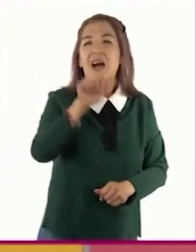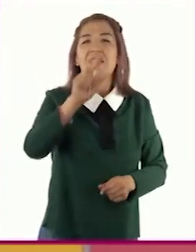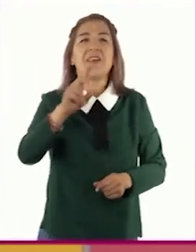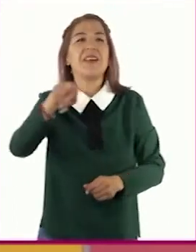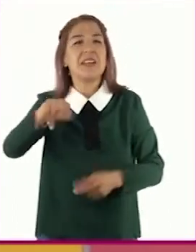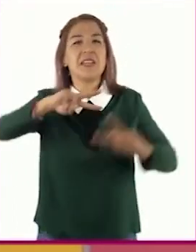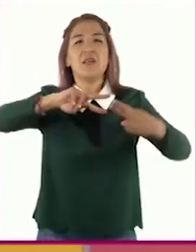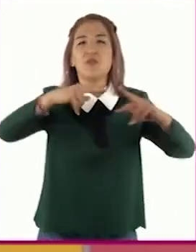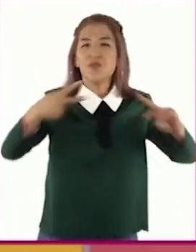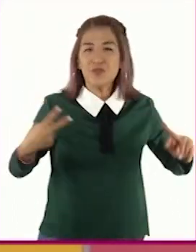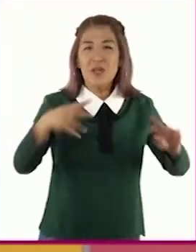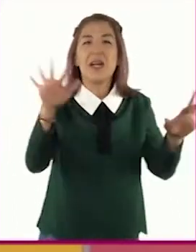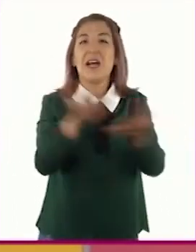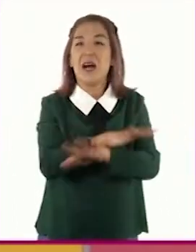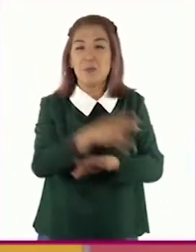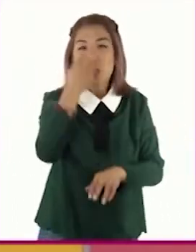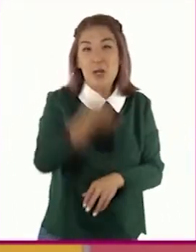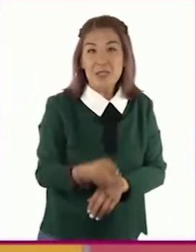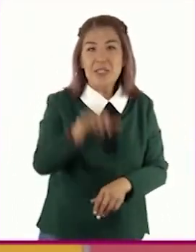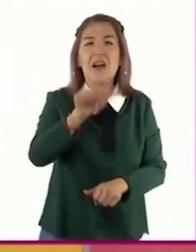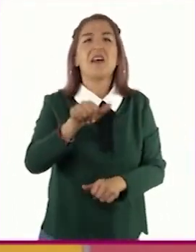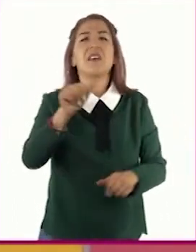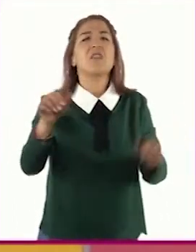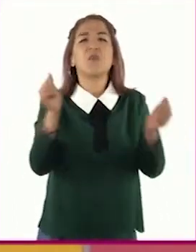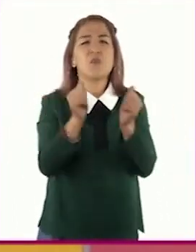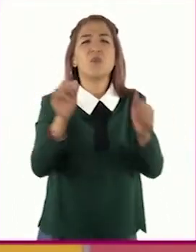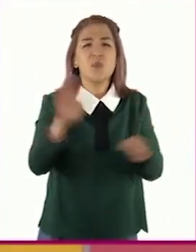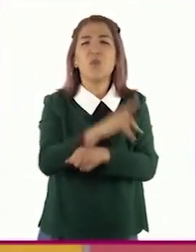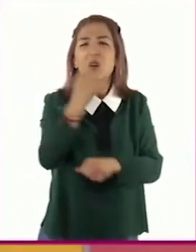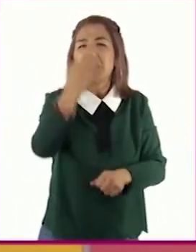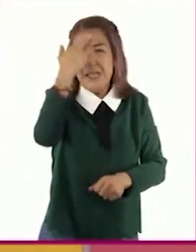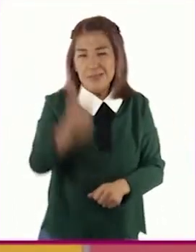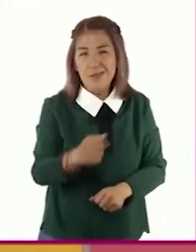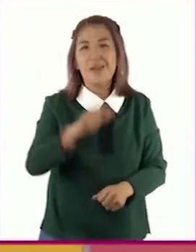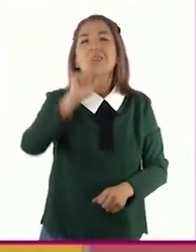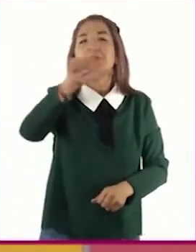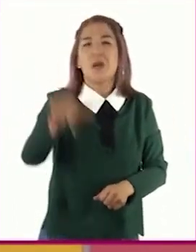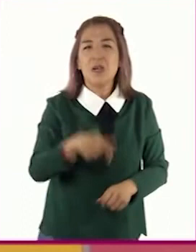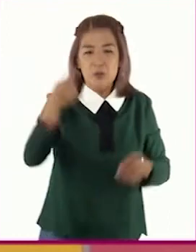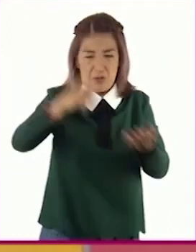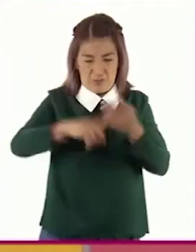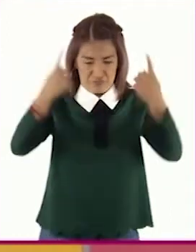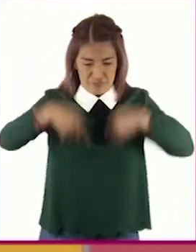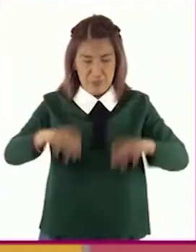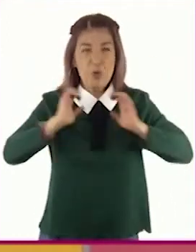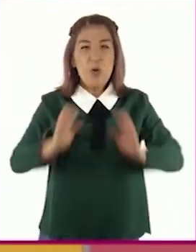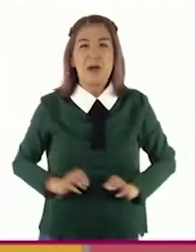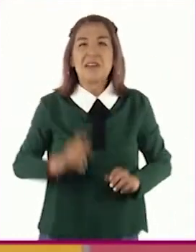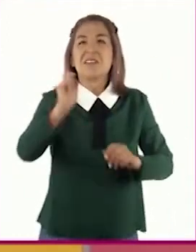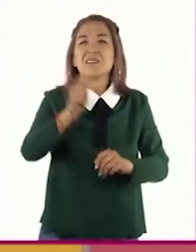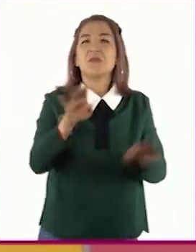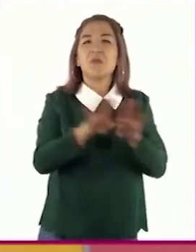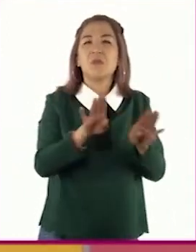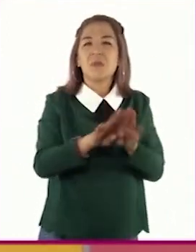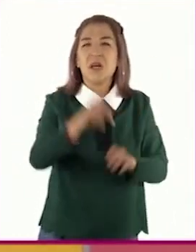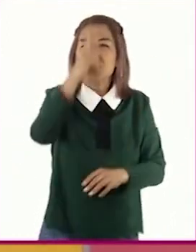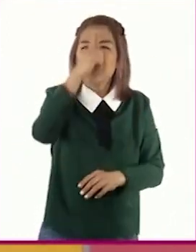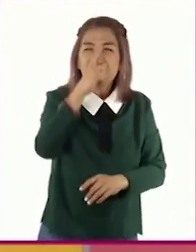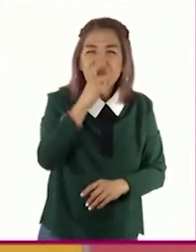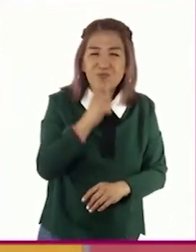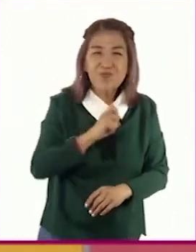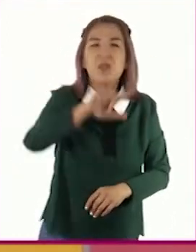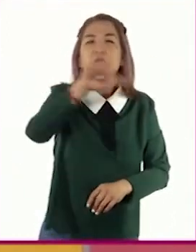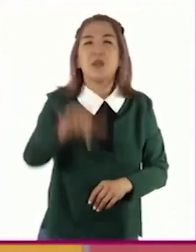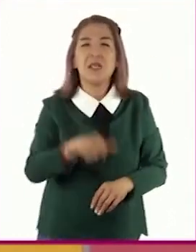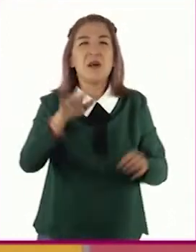¿sí?, que esa oxidación está relacionada con el envejecimiento. Se forman unas especies que se llaman radicales libres. Sí,